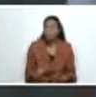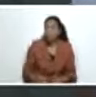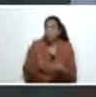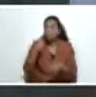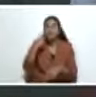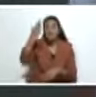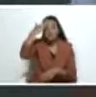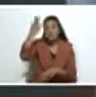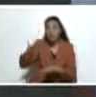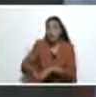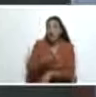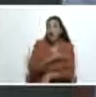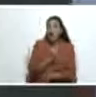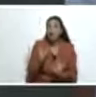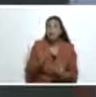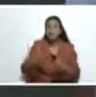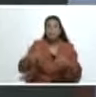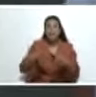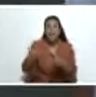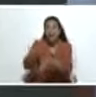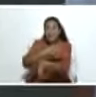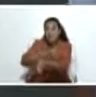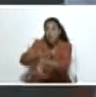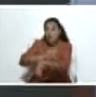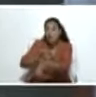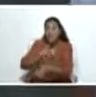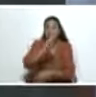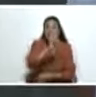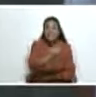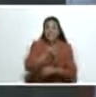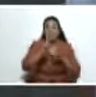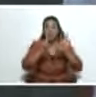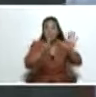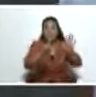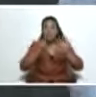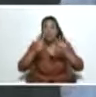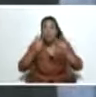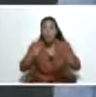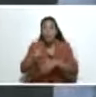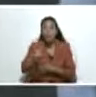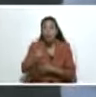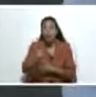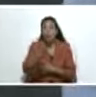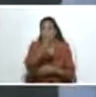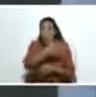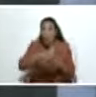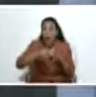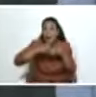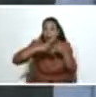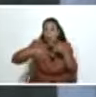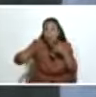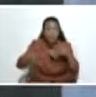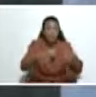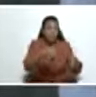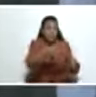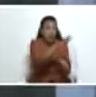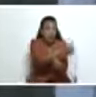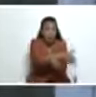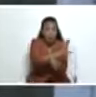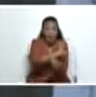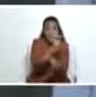sabe. En esta larga frontera de 164 kilómetros, en esta larga frontera con